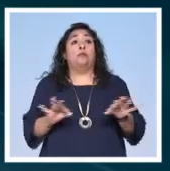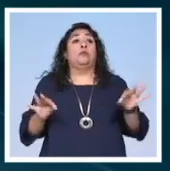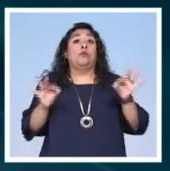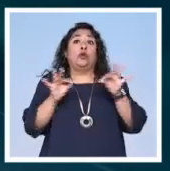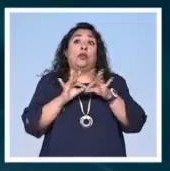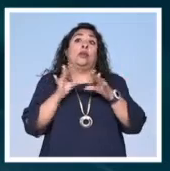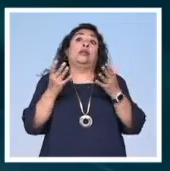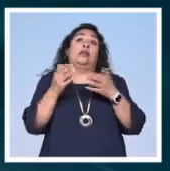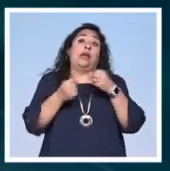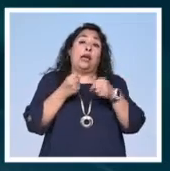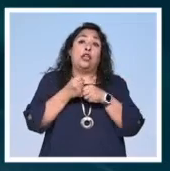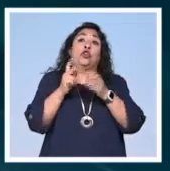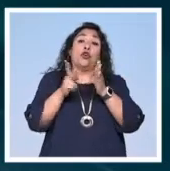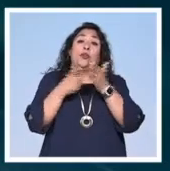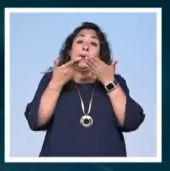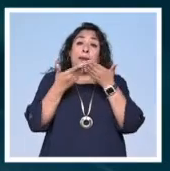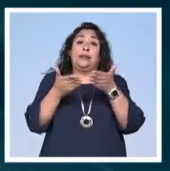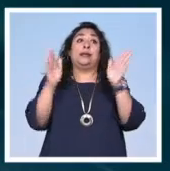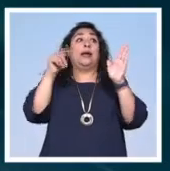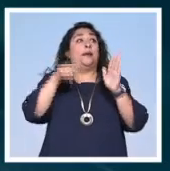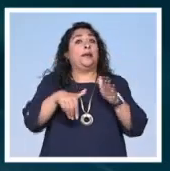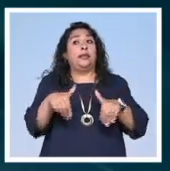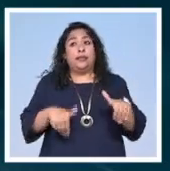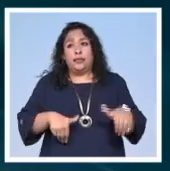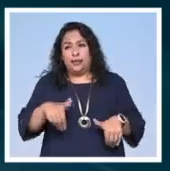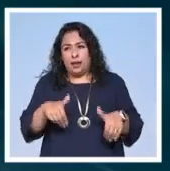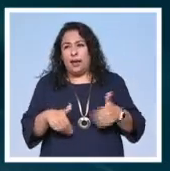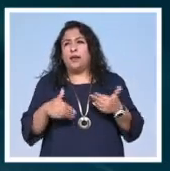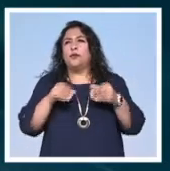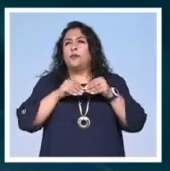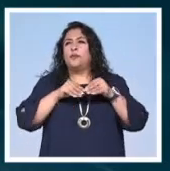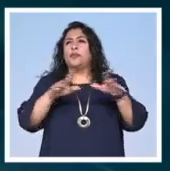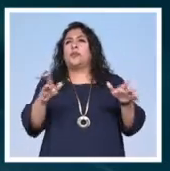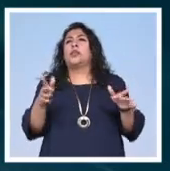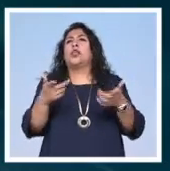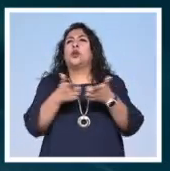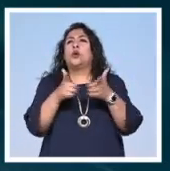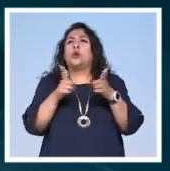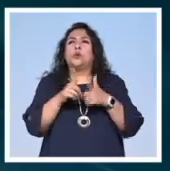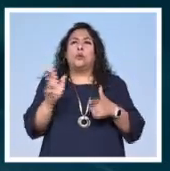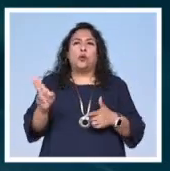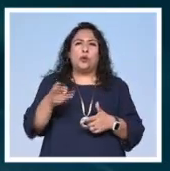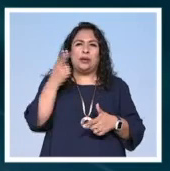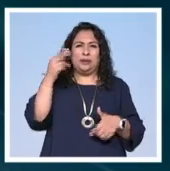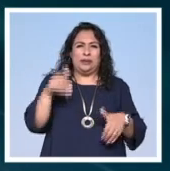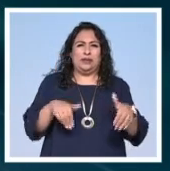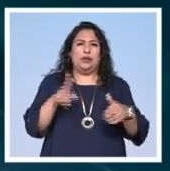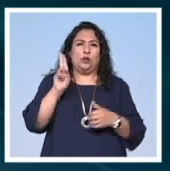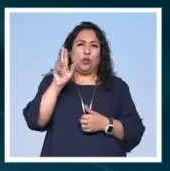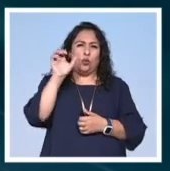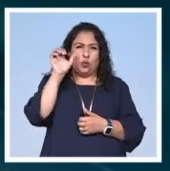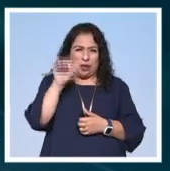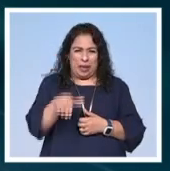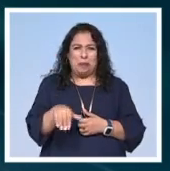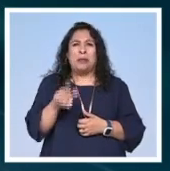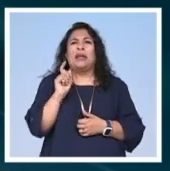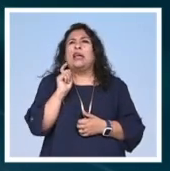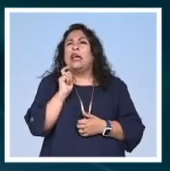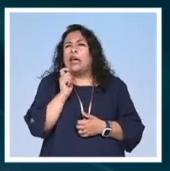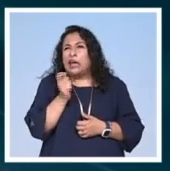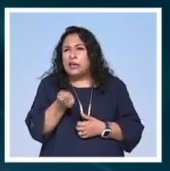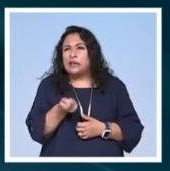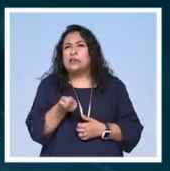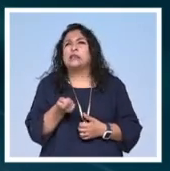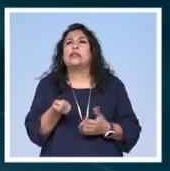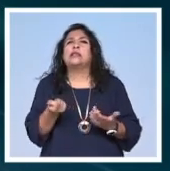es el año en que se re abría el teatro y lanzamos la compañía universitaria de teatro wam que se trata de